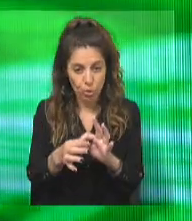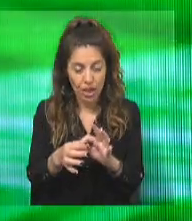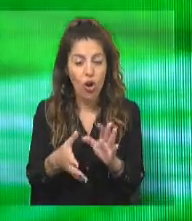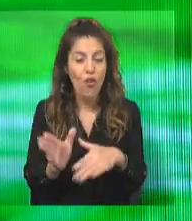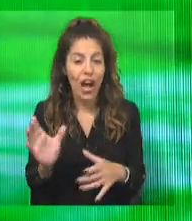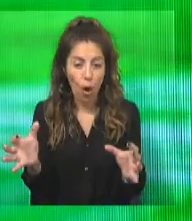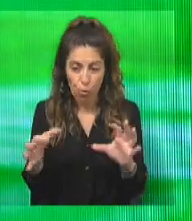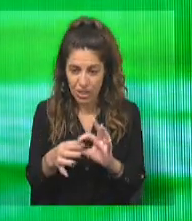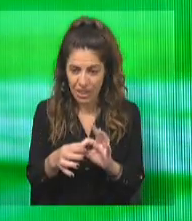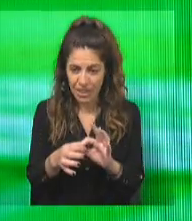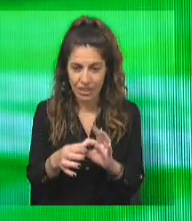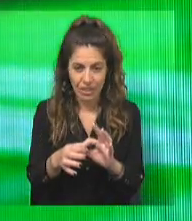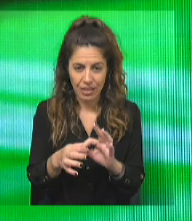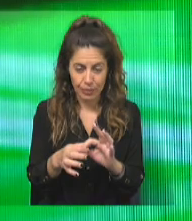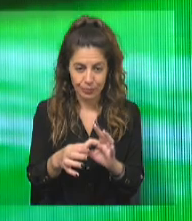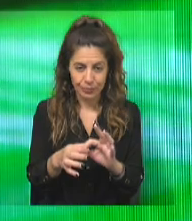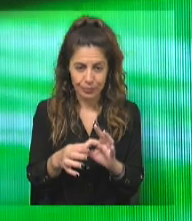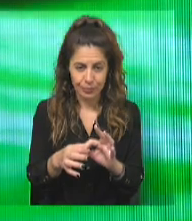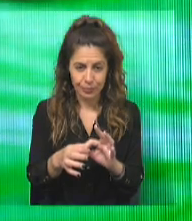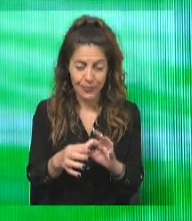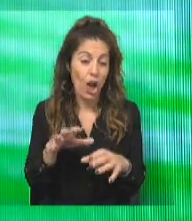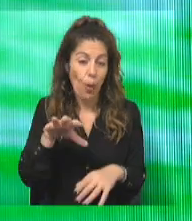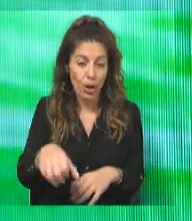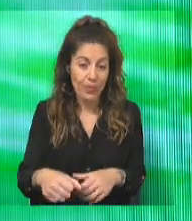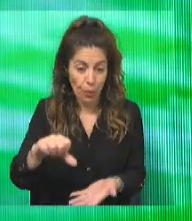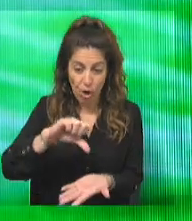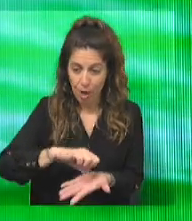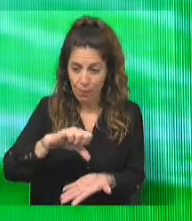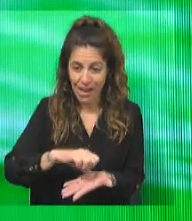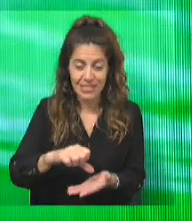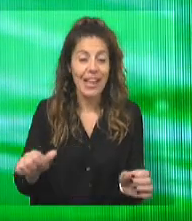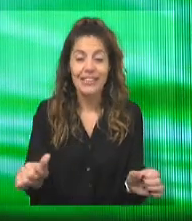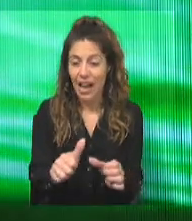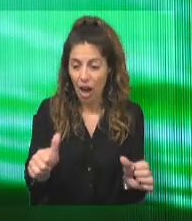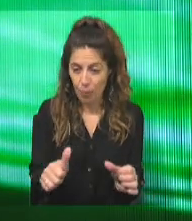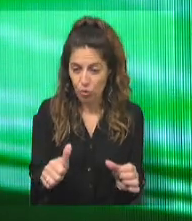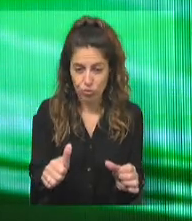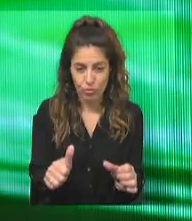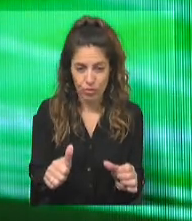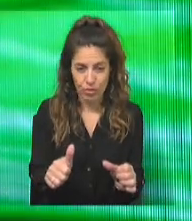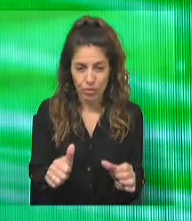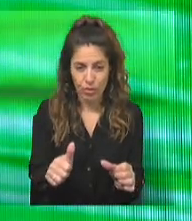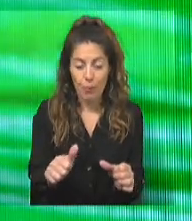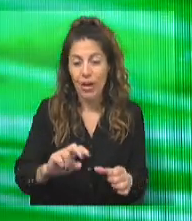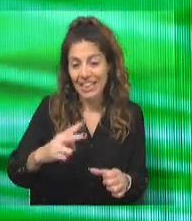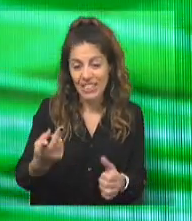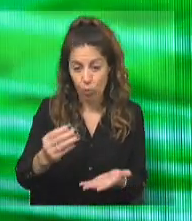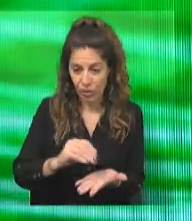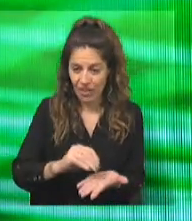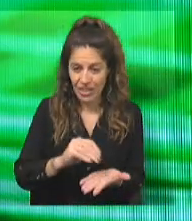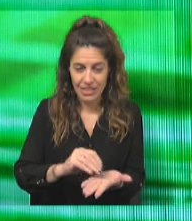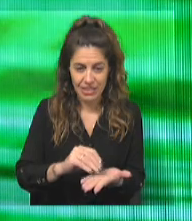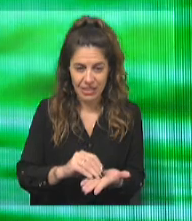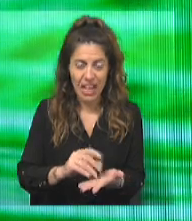unir eh el el compromiso con el país que hagamos eh por esta segunda vez